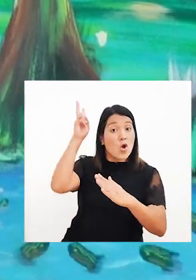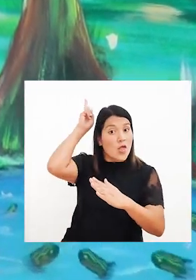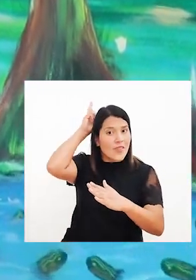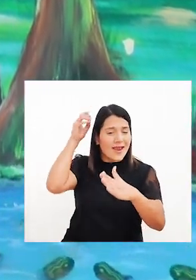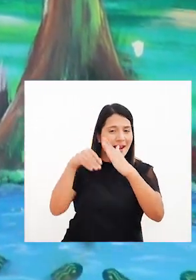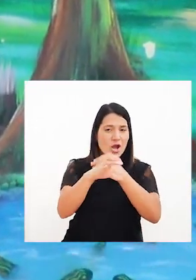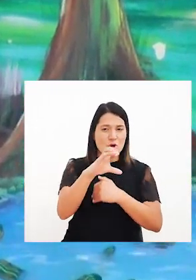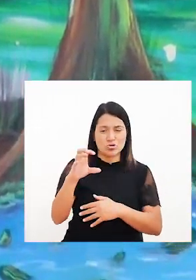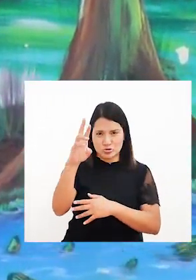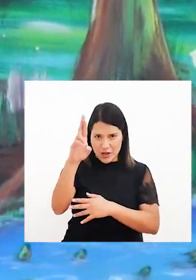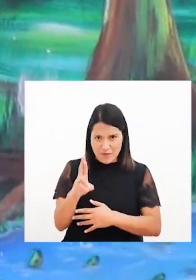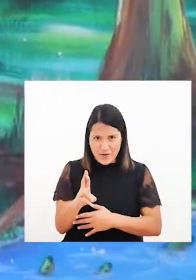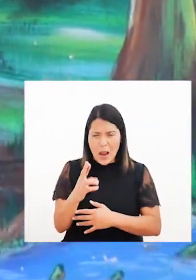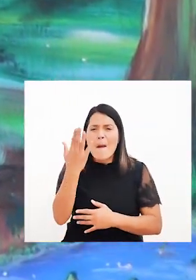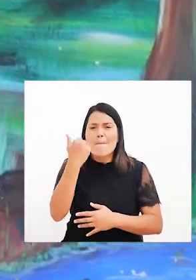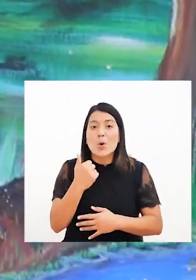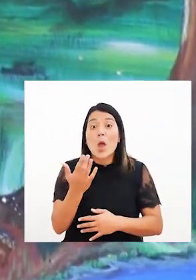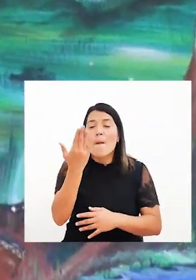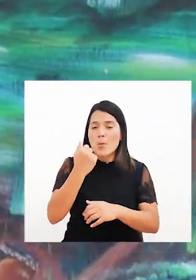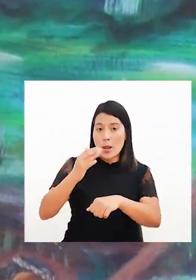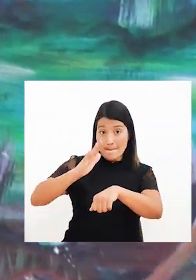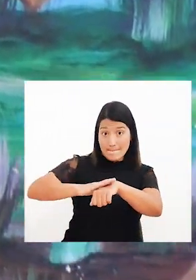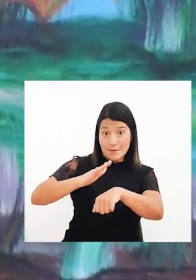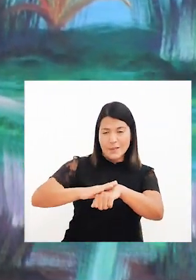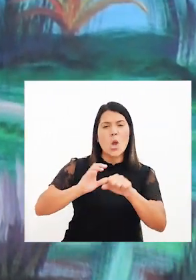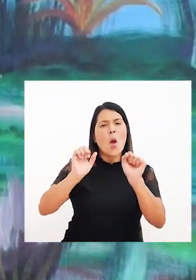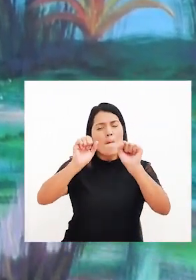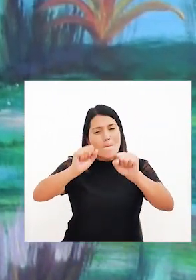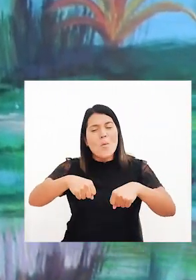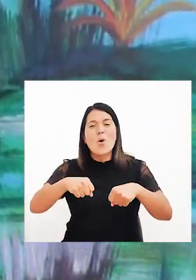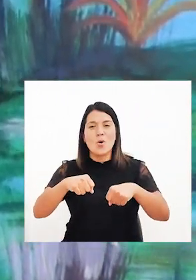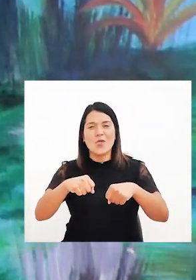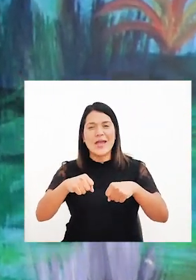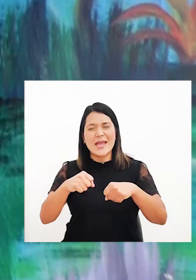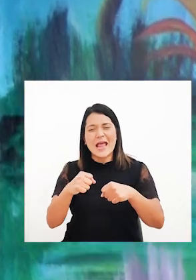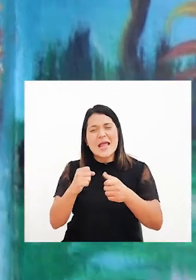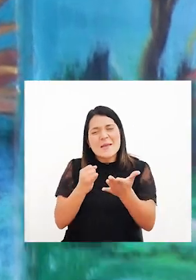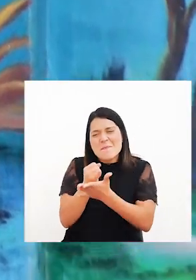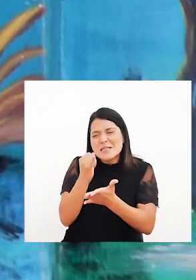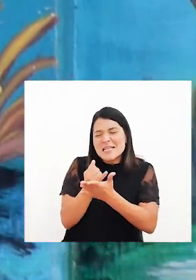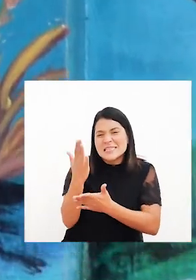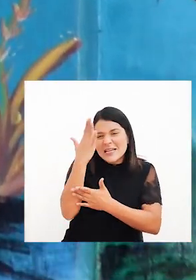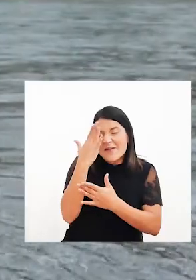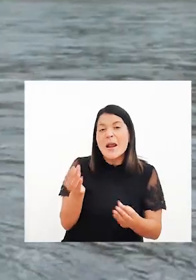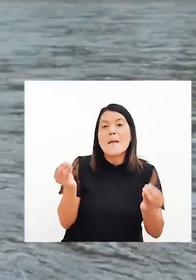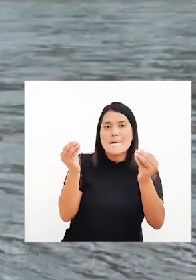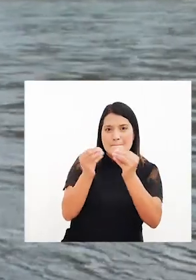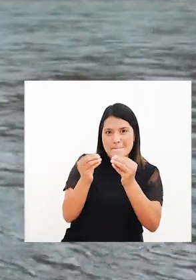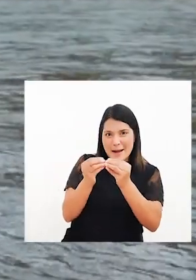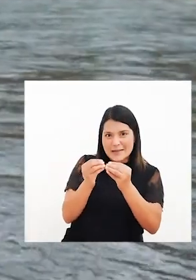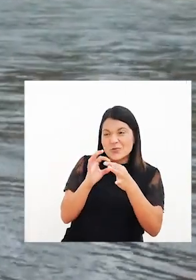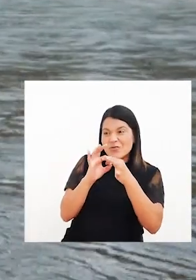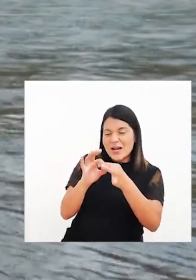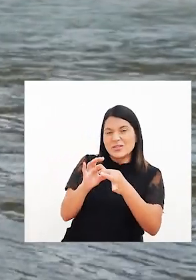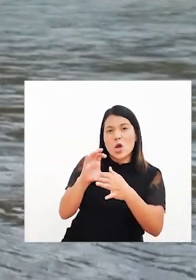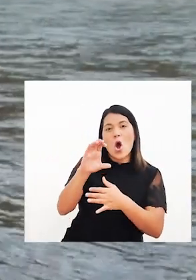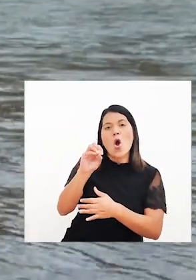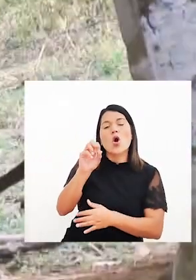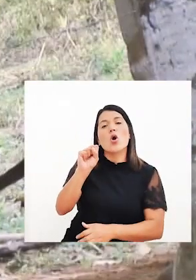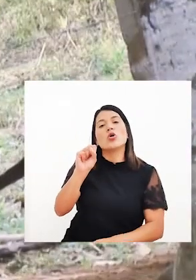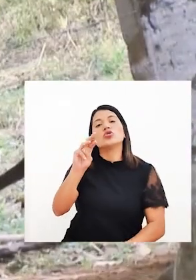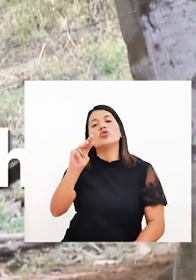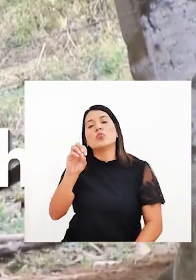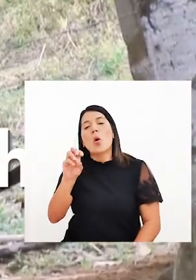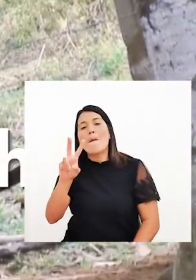indígenas de Costa Rica, quienes nos permitieron poder ampliar sobre la cosmogonía, sobre